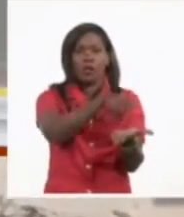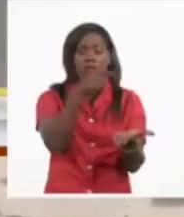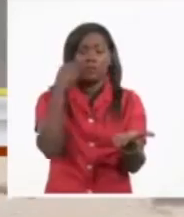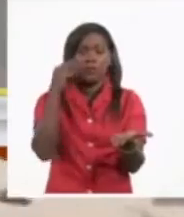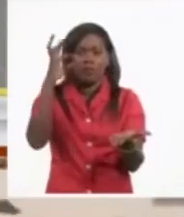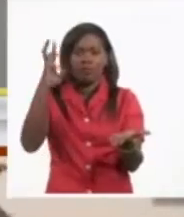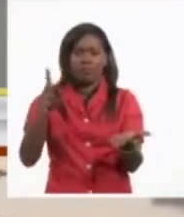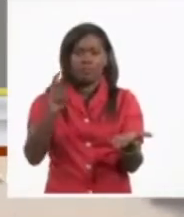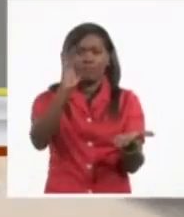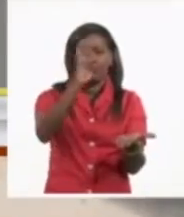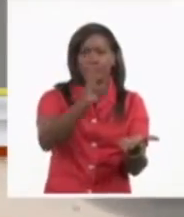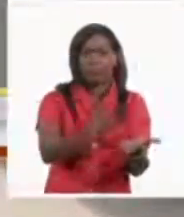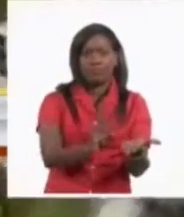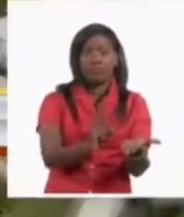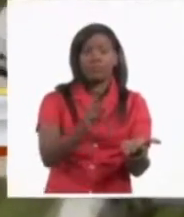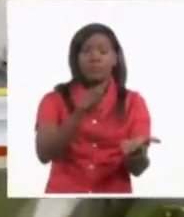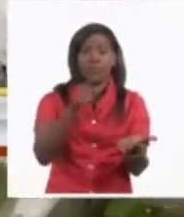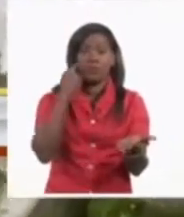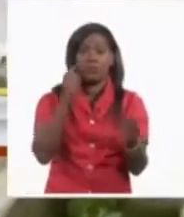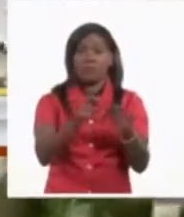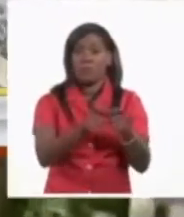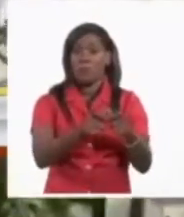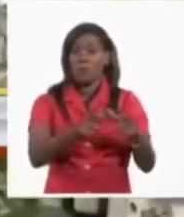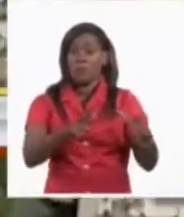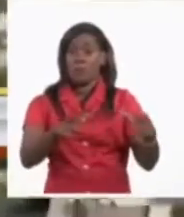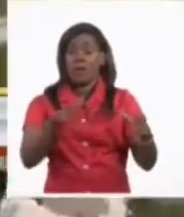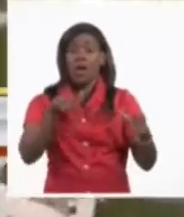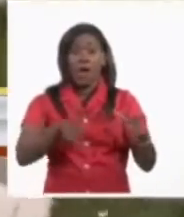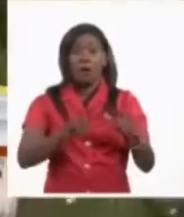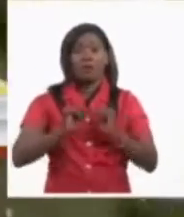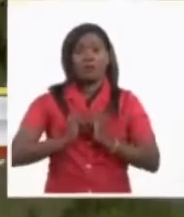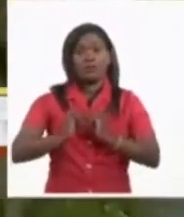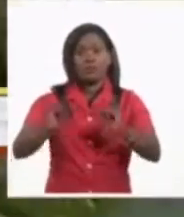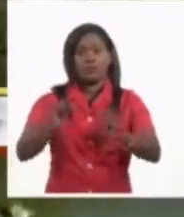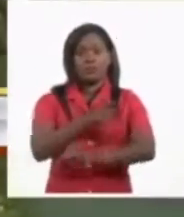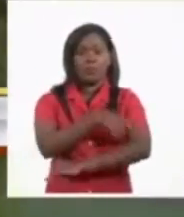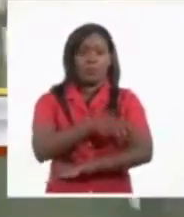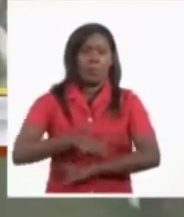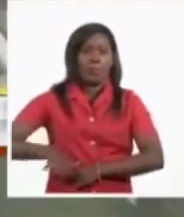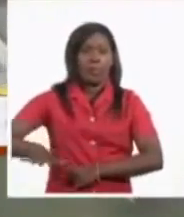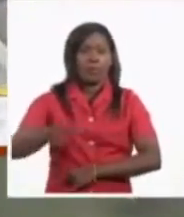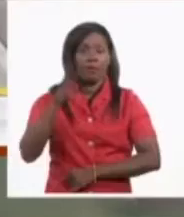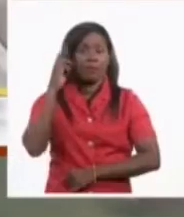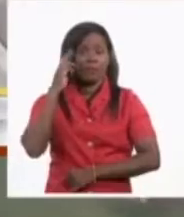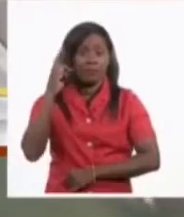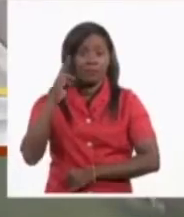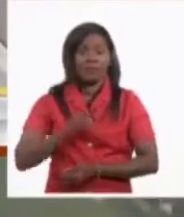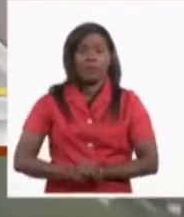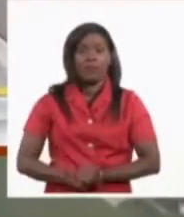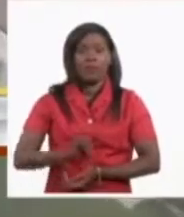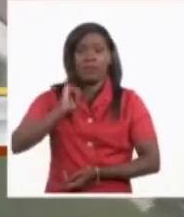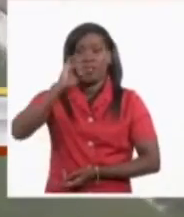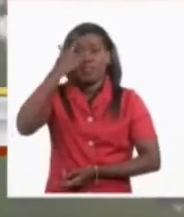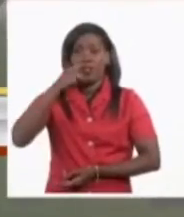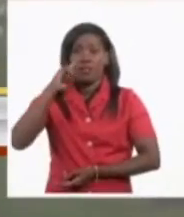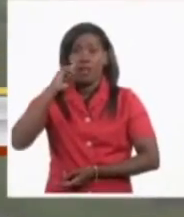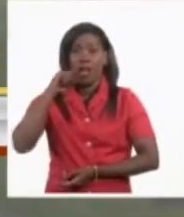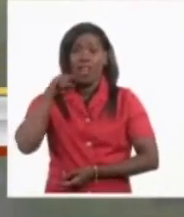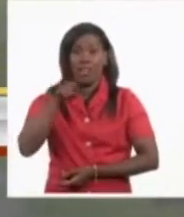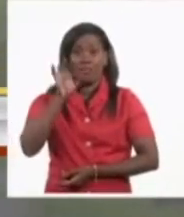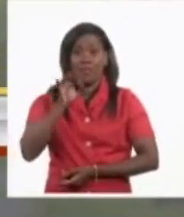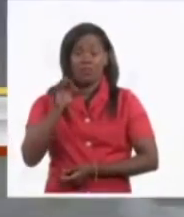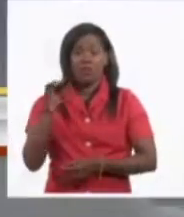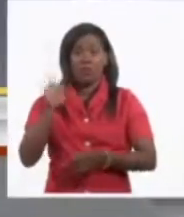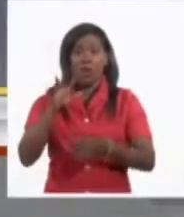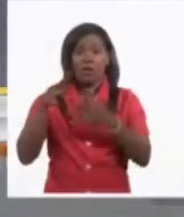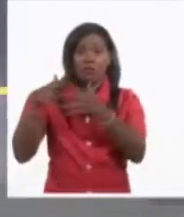en la isla de Sunnyvale, según el medio informativo NBC News. Recordemos que Ian tocó tierra el pasado